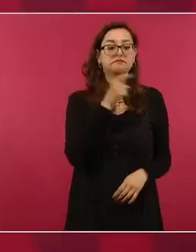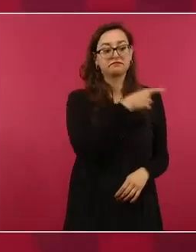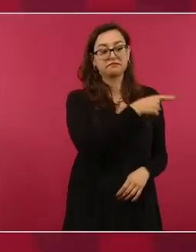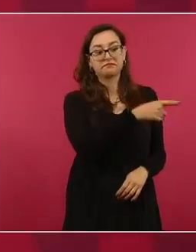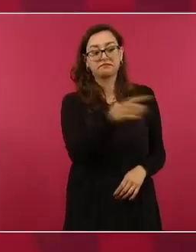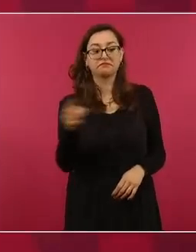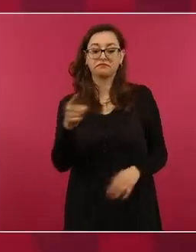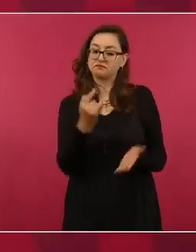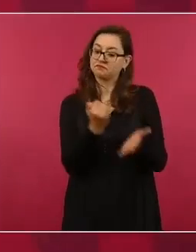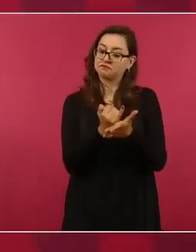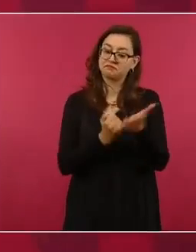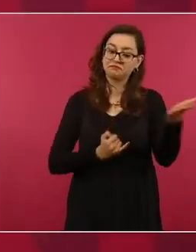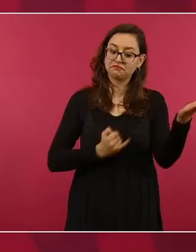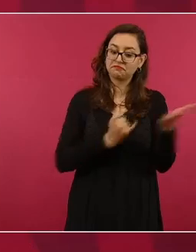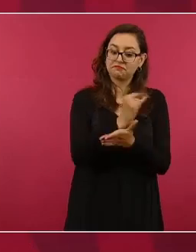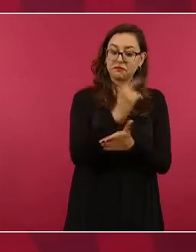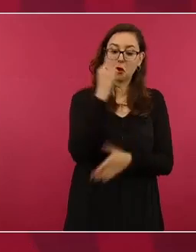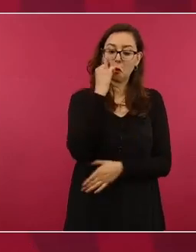Y